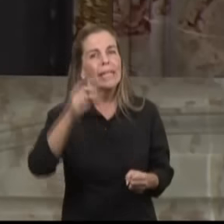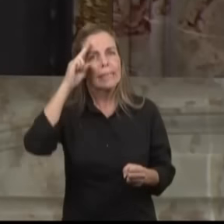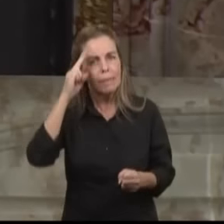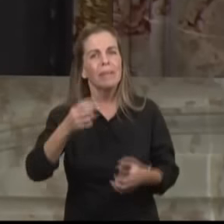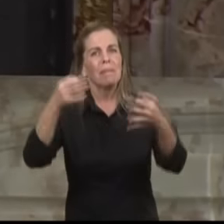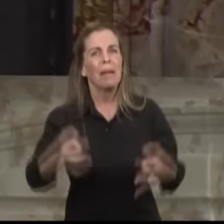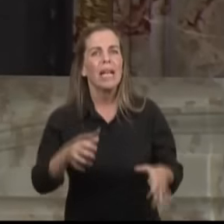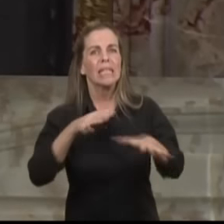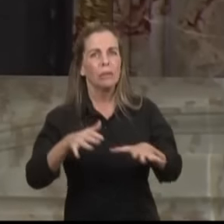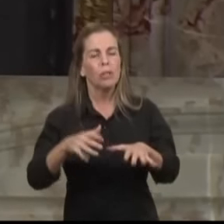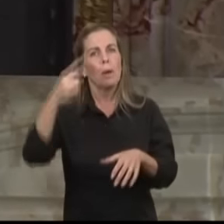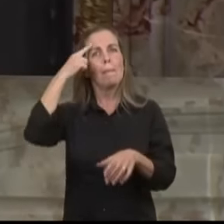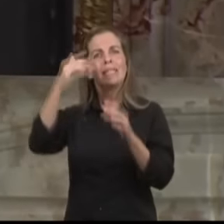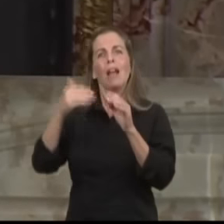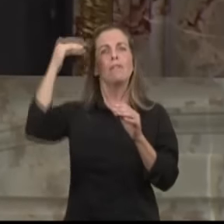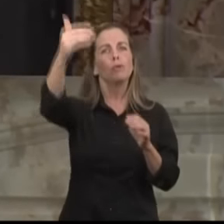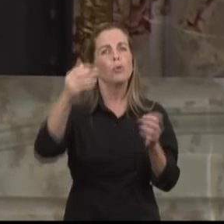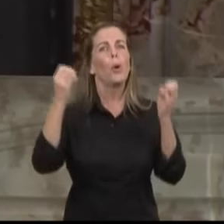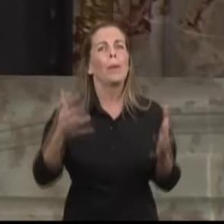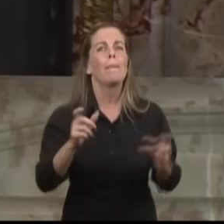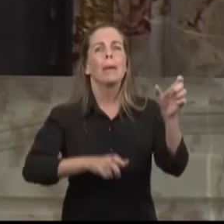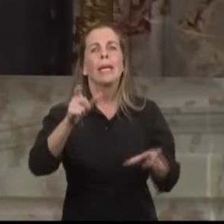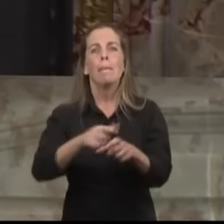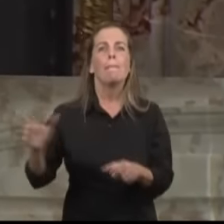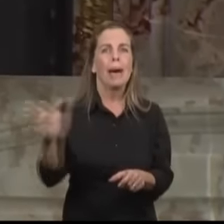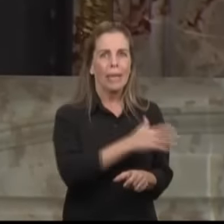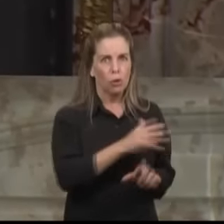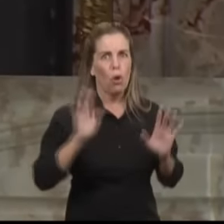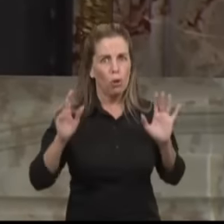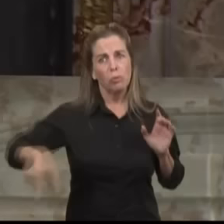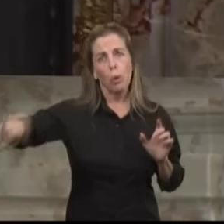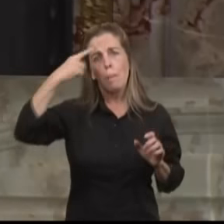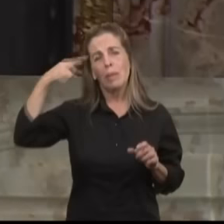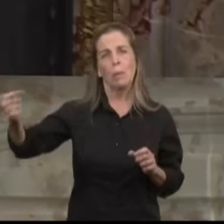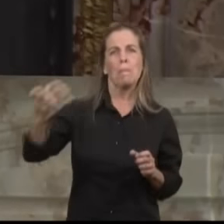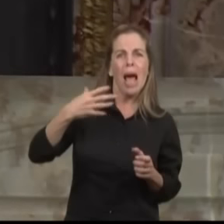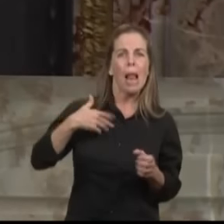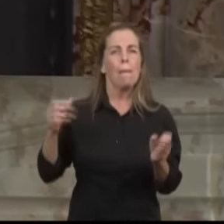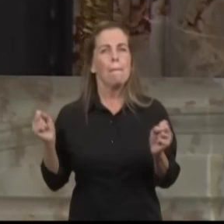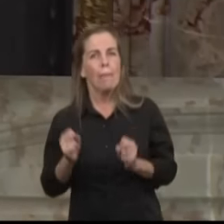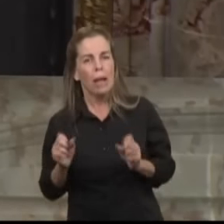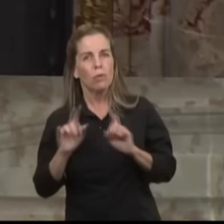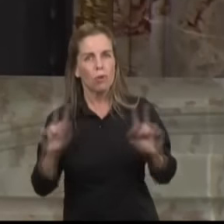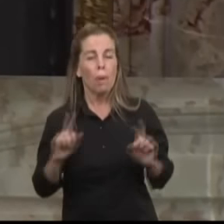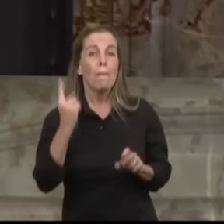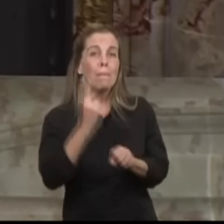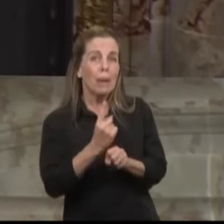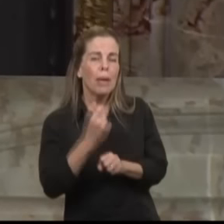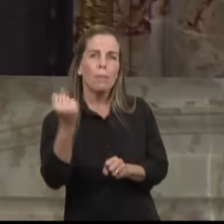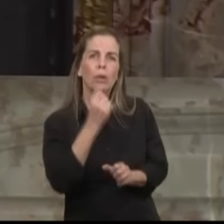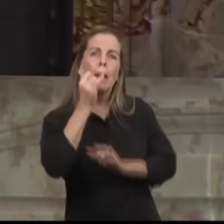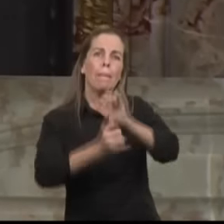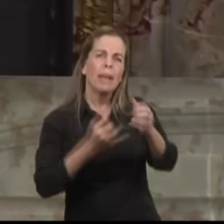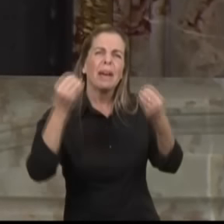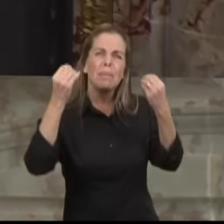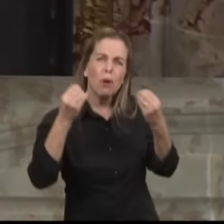de rifar nuestro futuro una vez más, es lisa y llanamente hacer el mal. Pero primero es importante explicar por qué